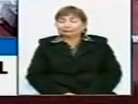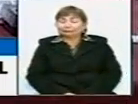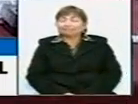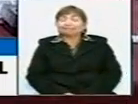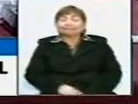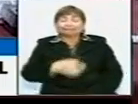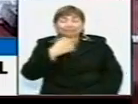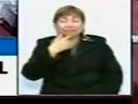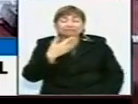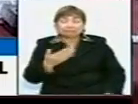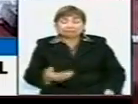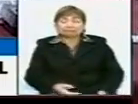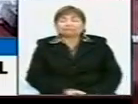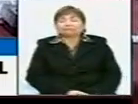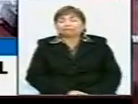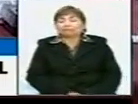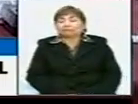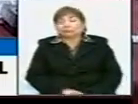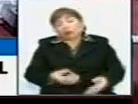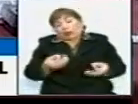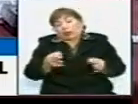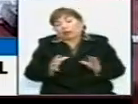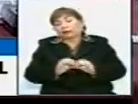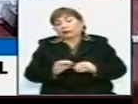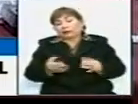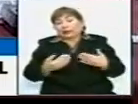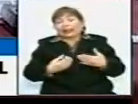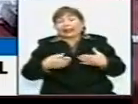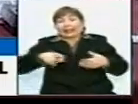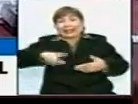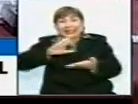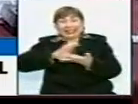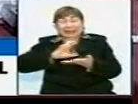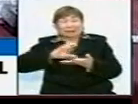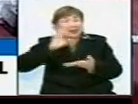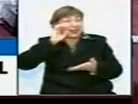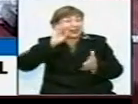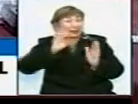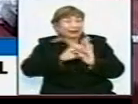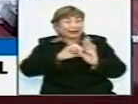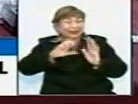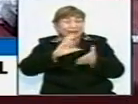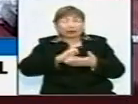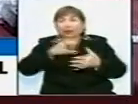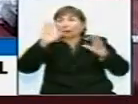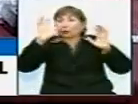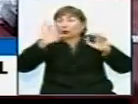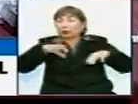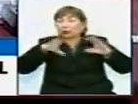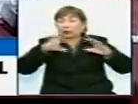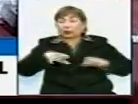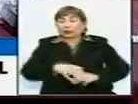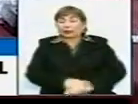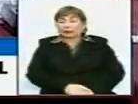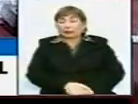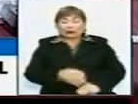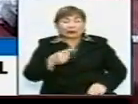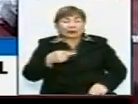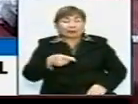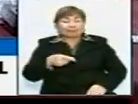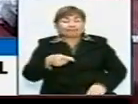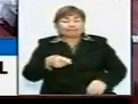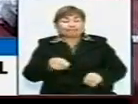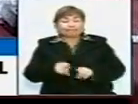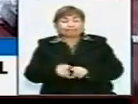esa zona no teno por ejemplo en lima sin lima llueve como ha llovido